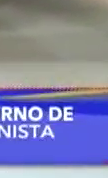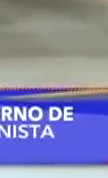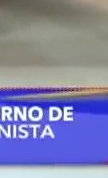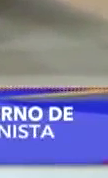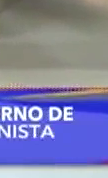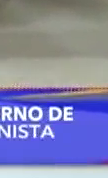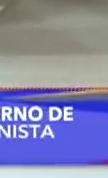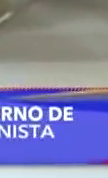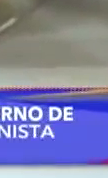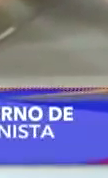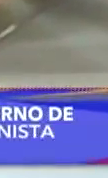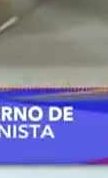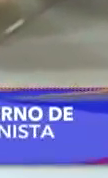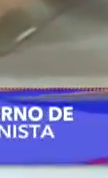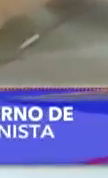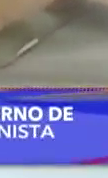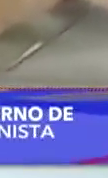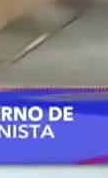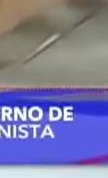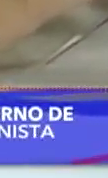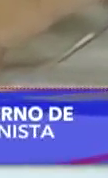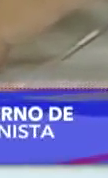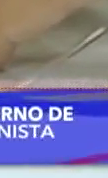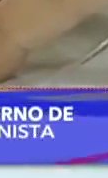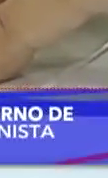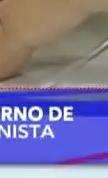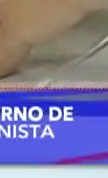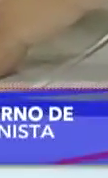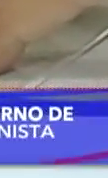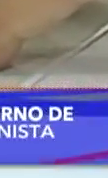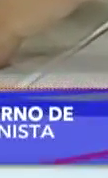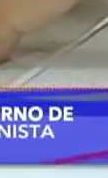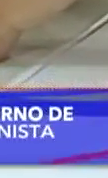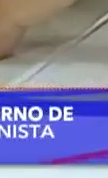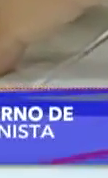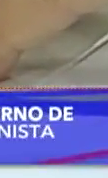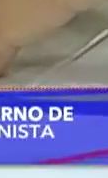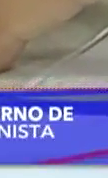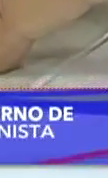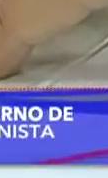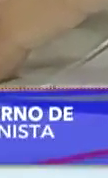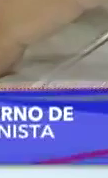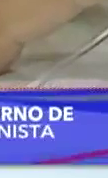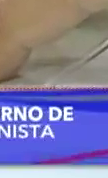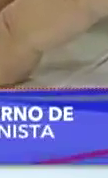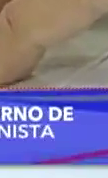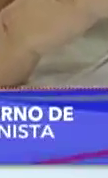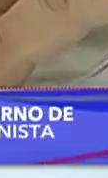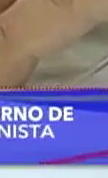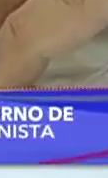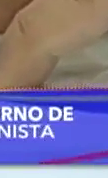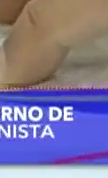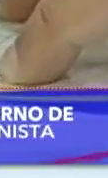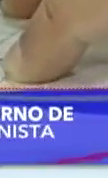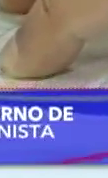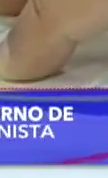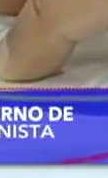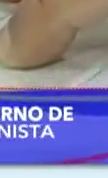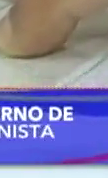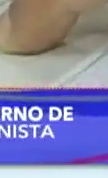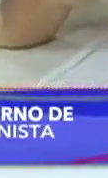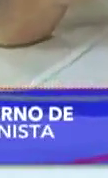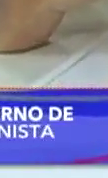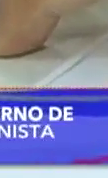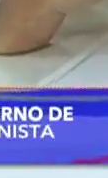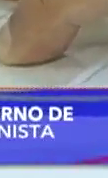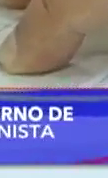asistentes. Vemos allí la firma del primer mandatario nacional, Nicolás Maduro Moros. La meta con esta jornada y con esta